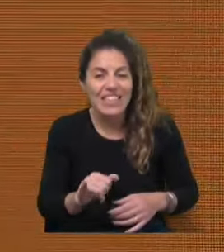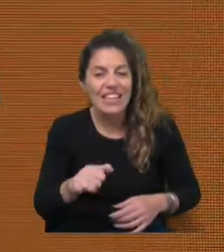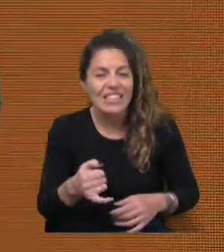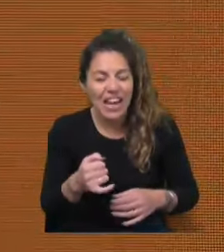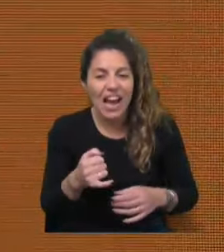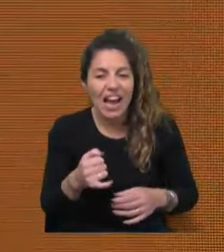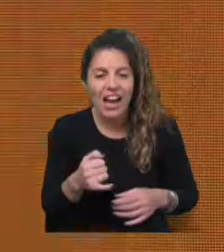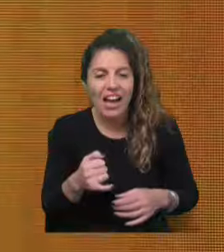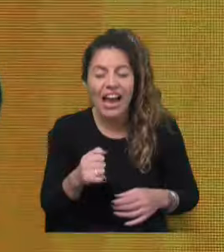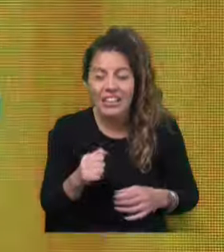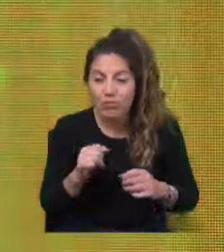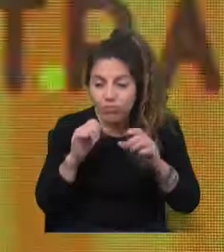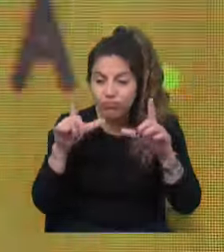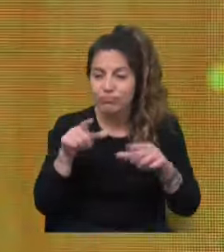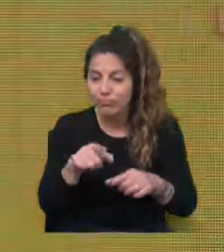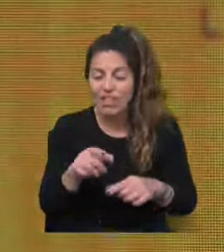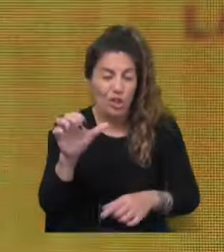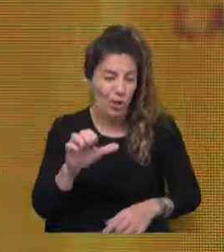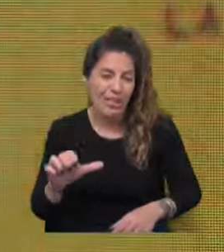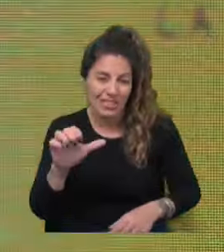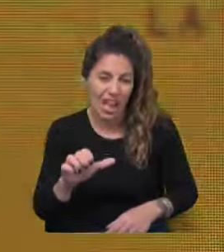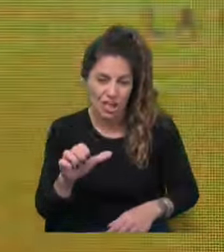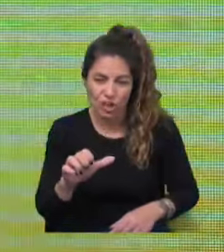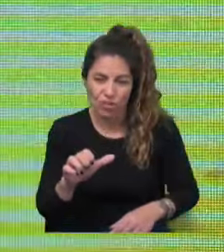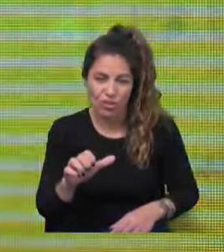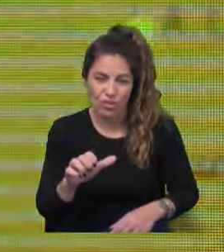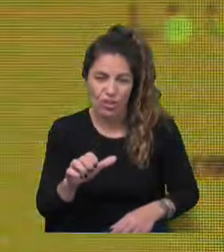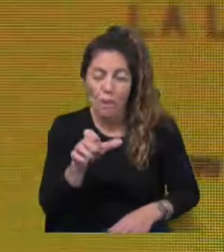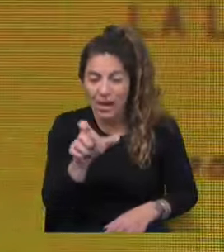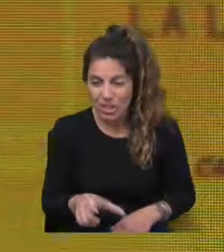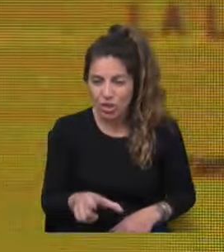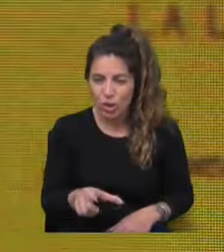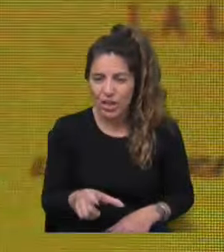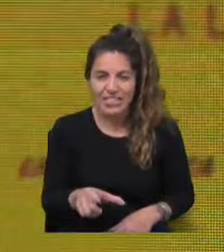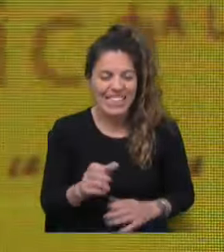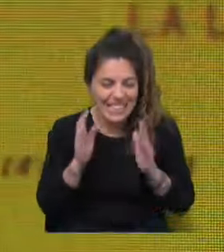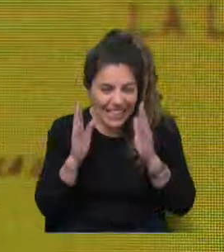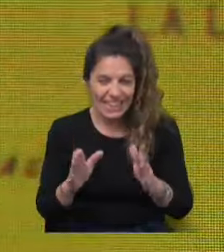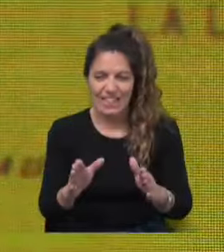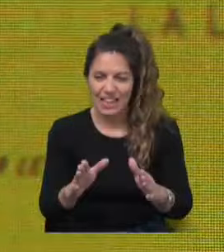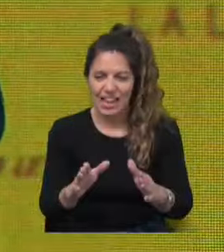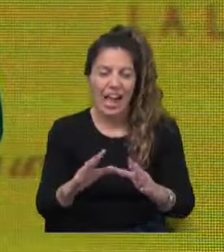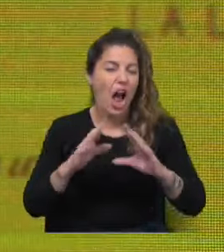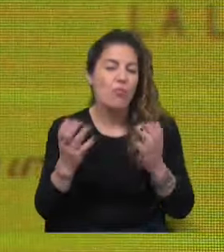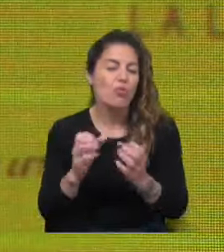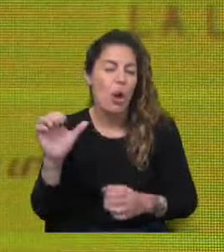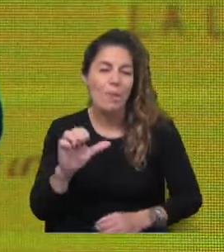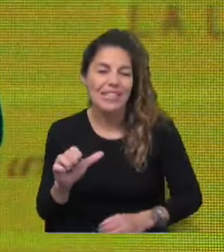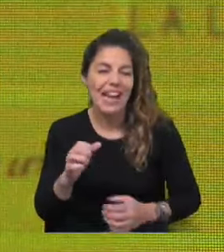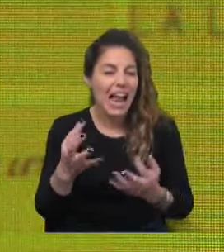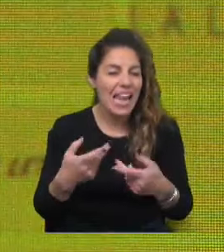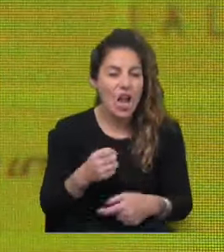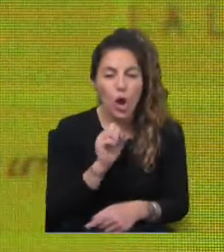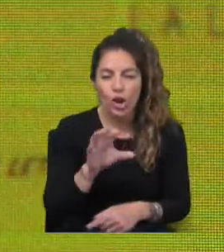tener una... Si hay que ponerle cara a eso, son empresarios. Estamos hablando de gente que se dedica al mundo empresarial, a la logística.